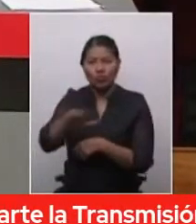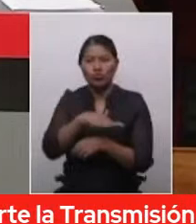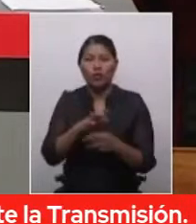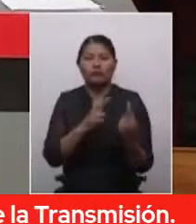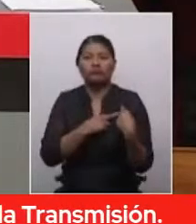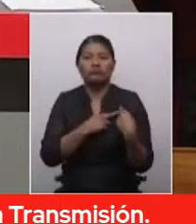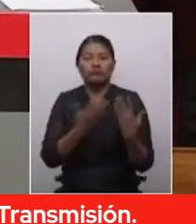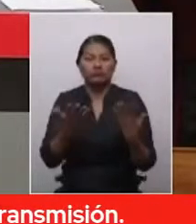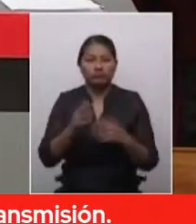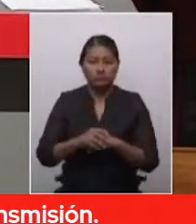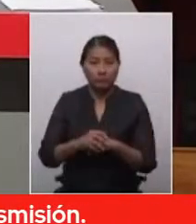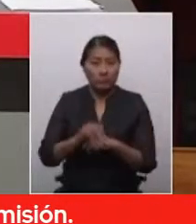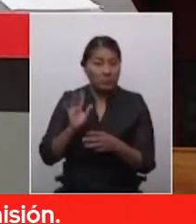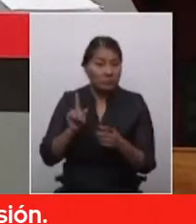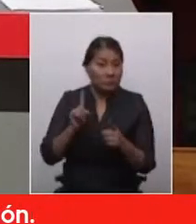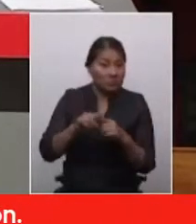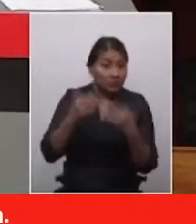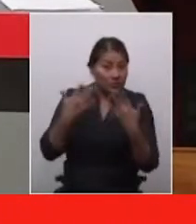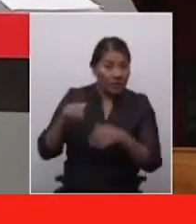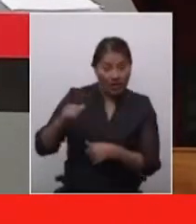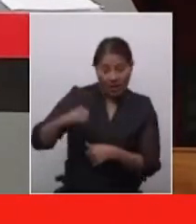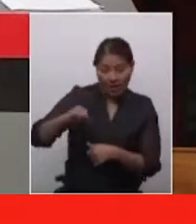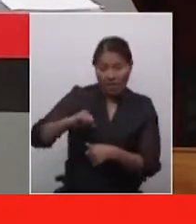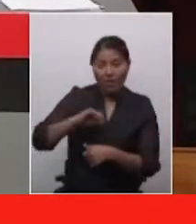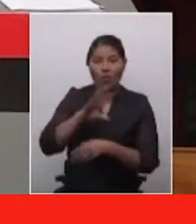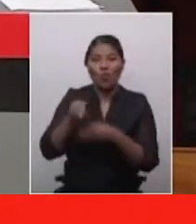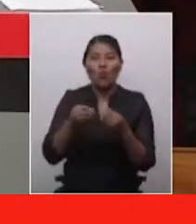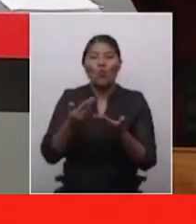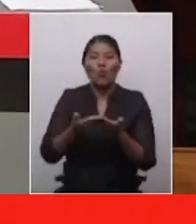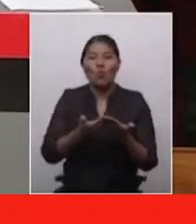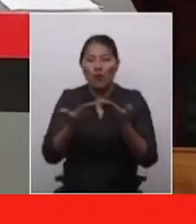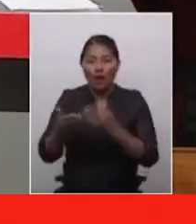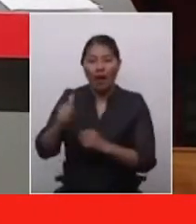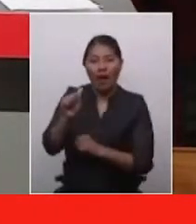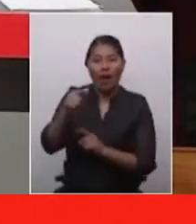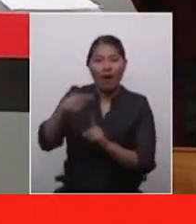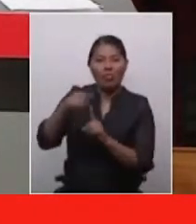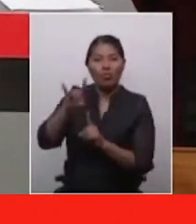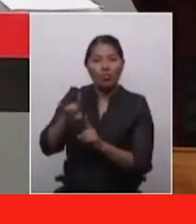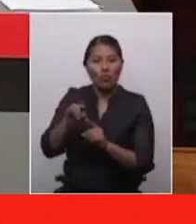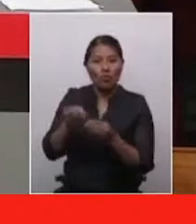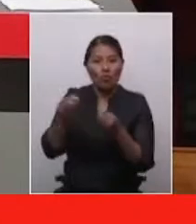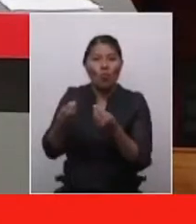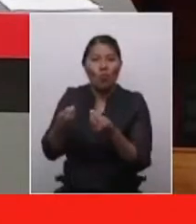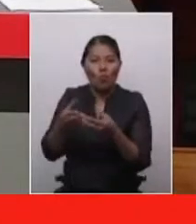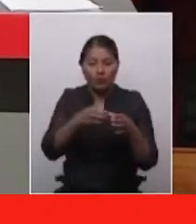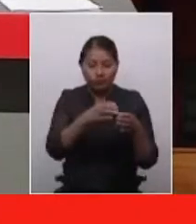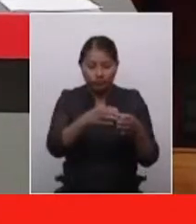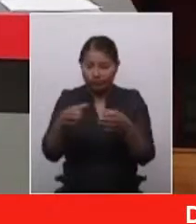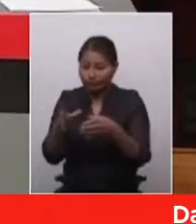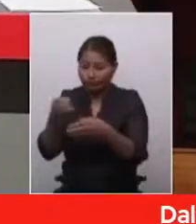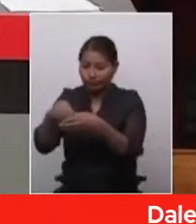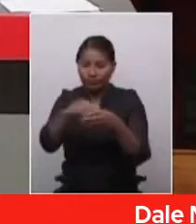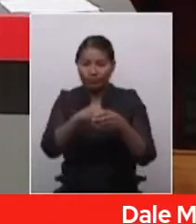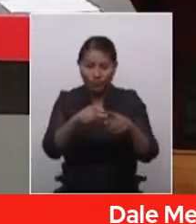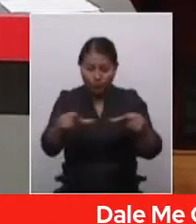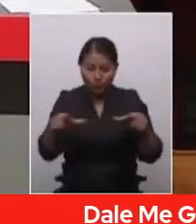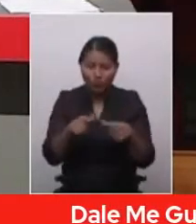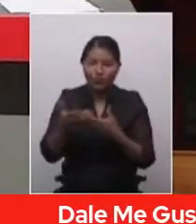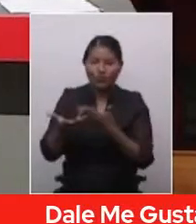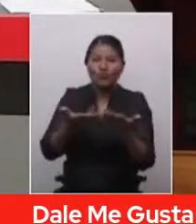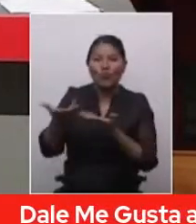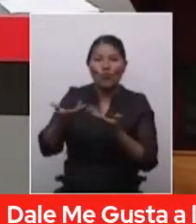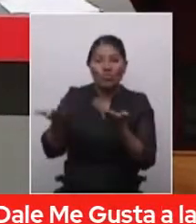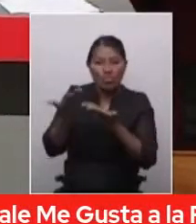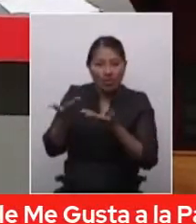ustedes? De llegar a ser alcaldes, ¿cómo ubicarían a la ATU? ¿Qué rol jugaría? ¿Qué espacio tendría en la